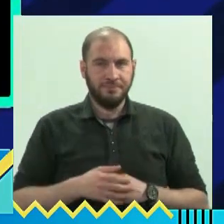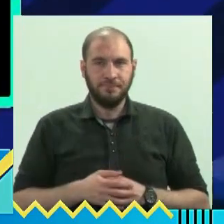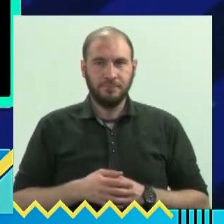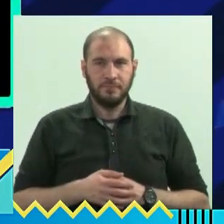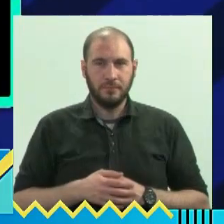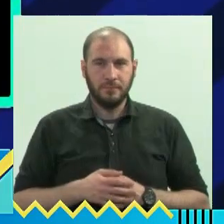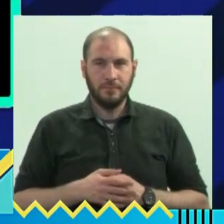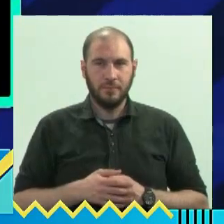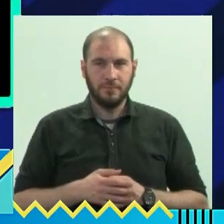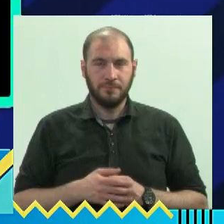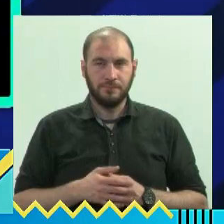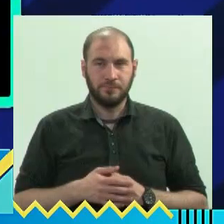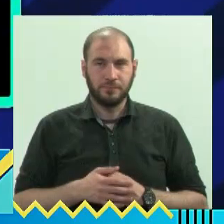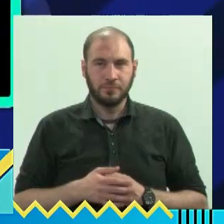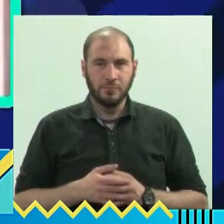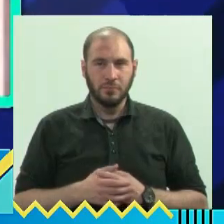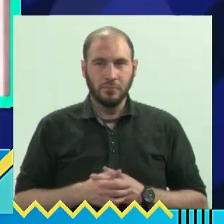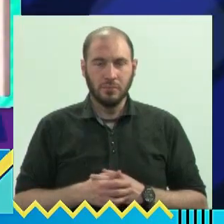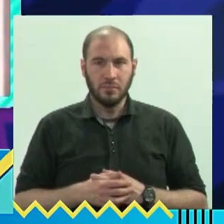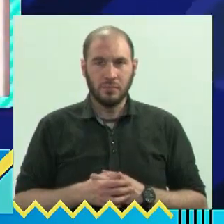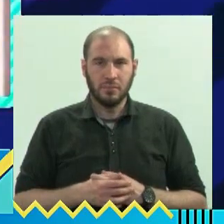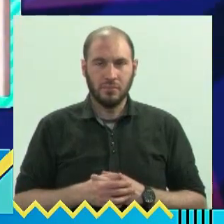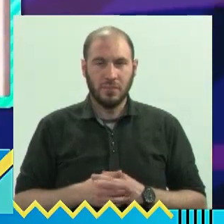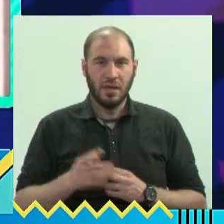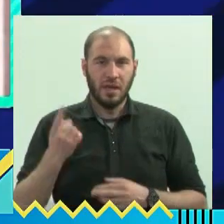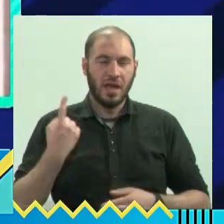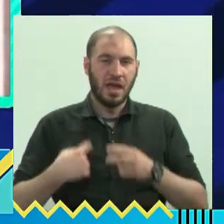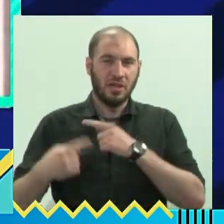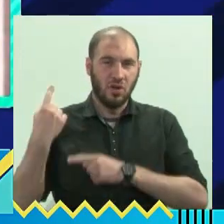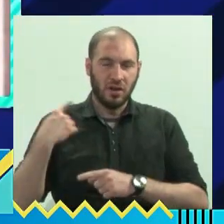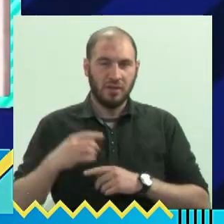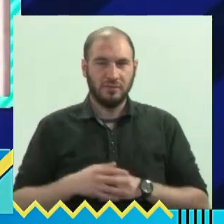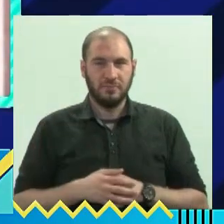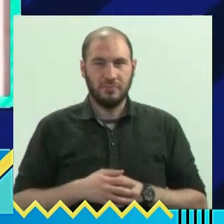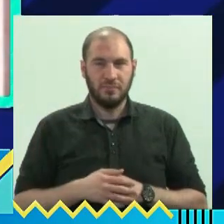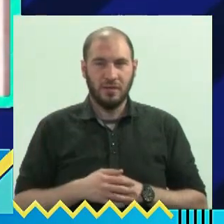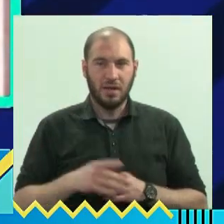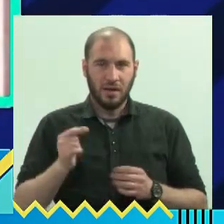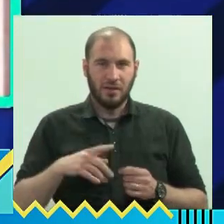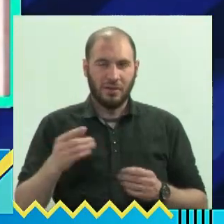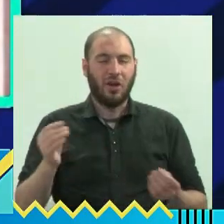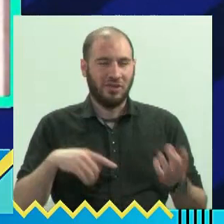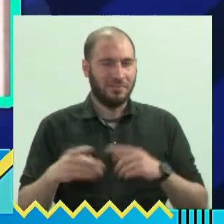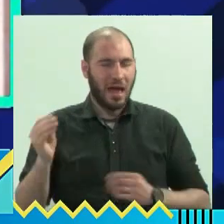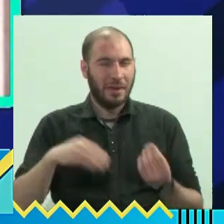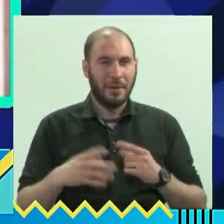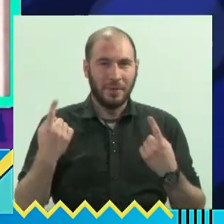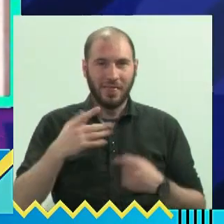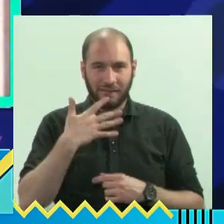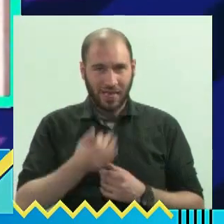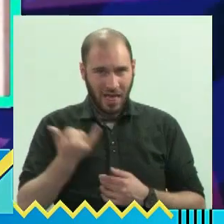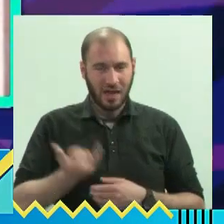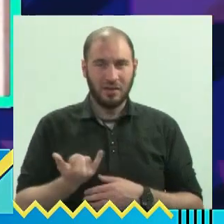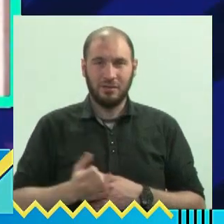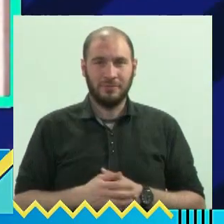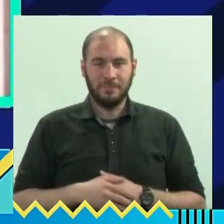Claro. Porque, bueno, si bien las historias son digamos, inflamadas, hay un sustento real, o sea, no